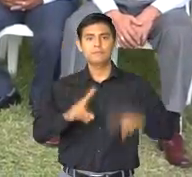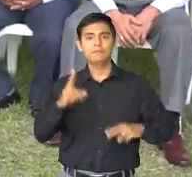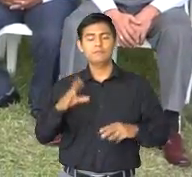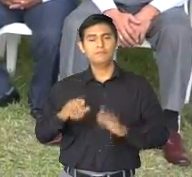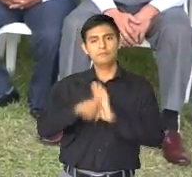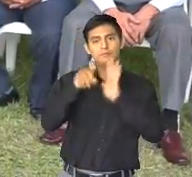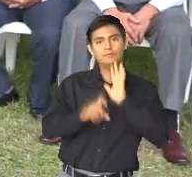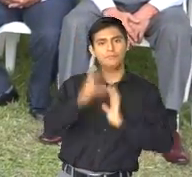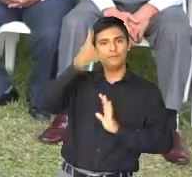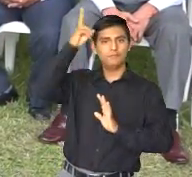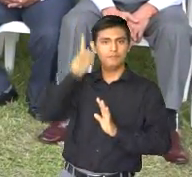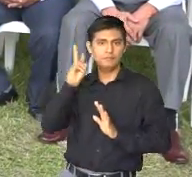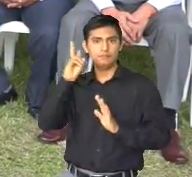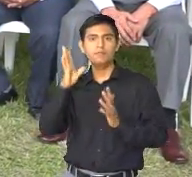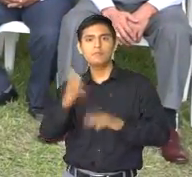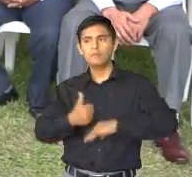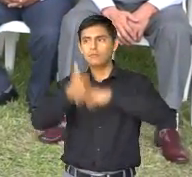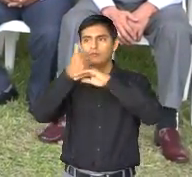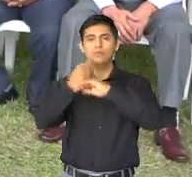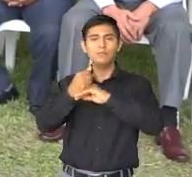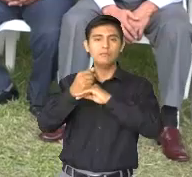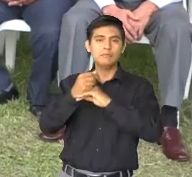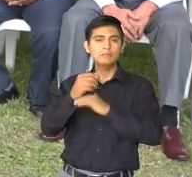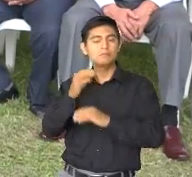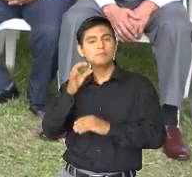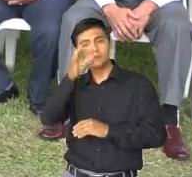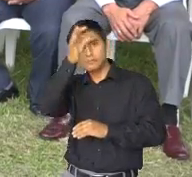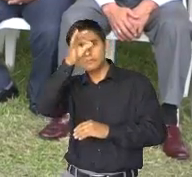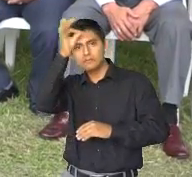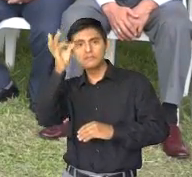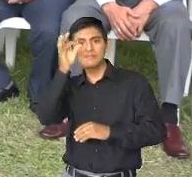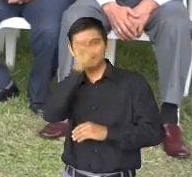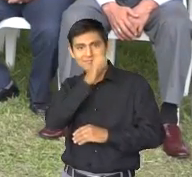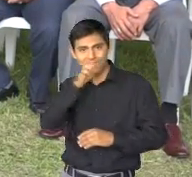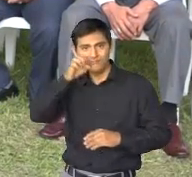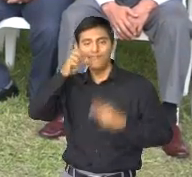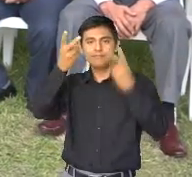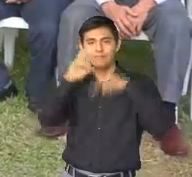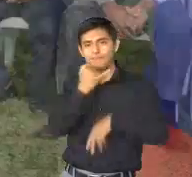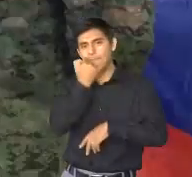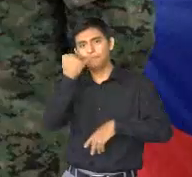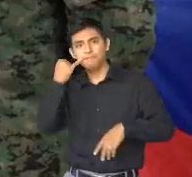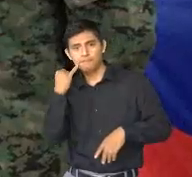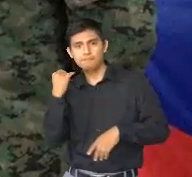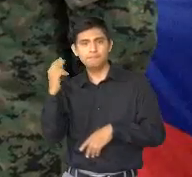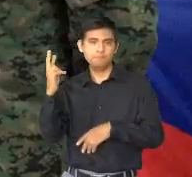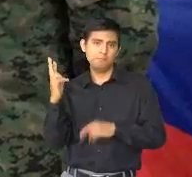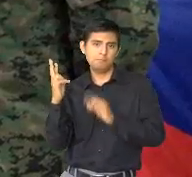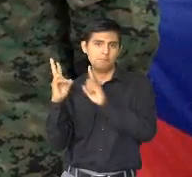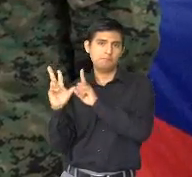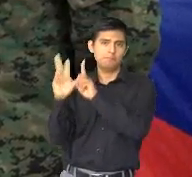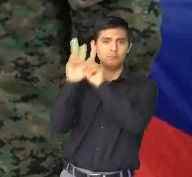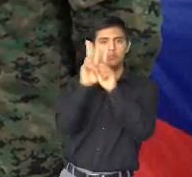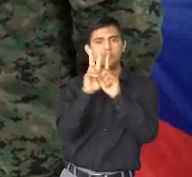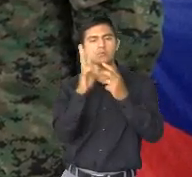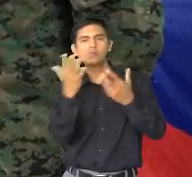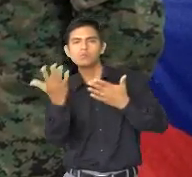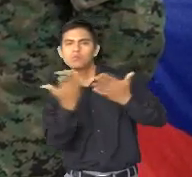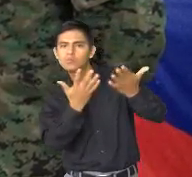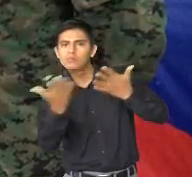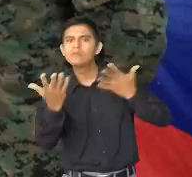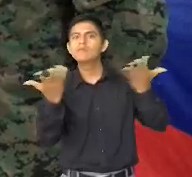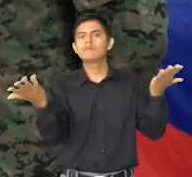alcalde abogado Vinicio Vega, las concejalas Flor Jumbo, Evelyn Ormaza y el concejal Javier Pazmiño, se llevó a cabo una ceremonia